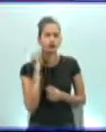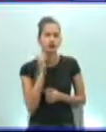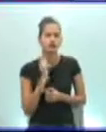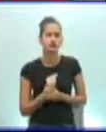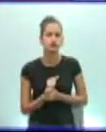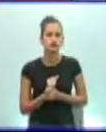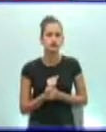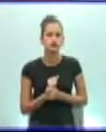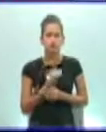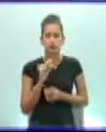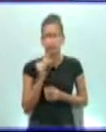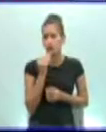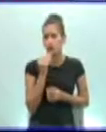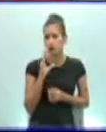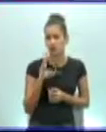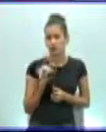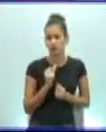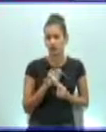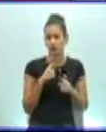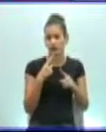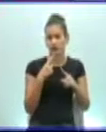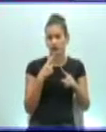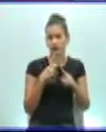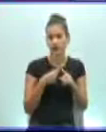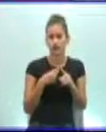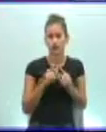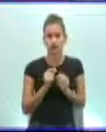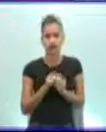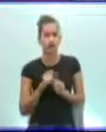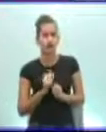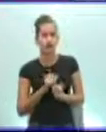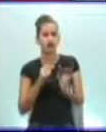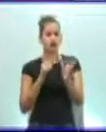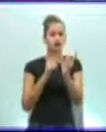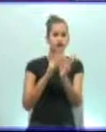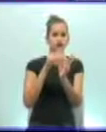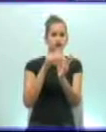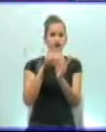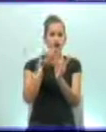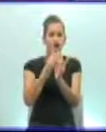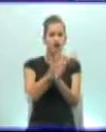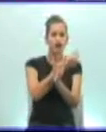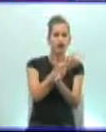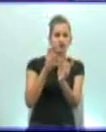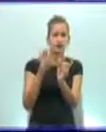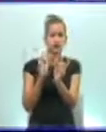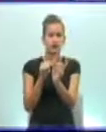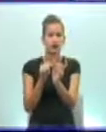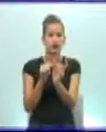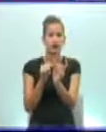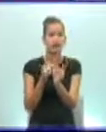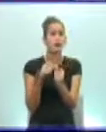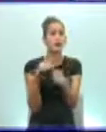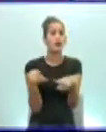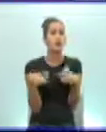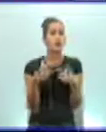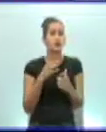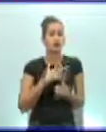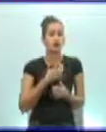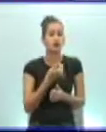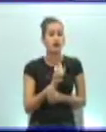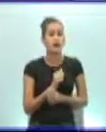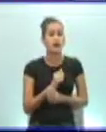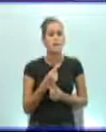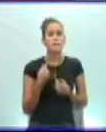decidir que X va a estar en la intersección entre A y B y por lo tanto va a cumplir que pertenece a A, pero también va a pertenecer a la